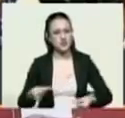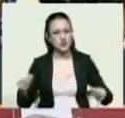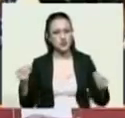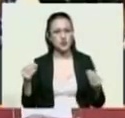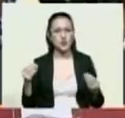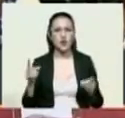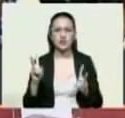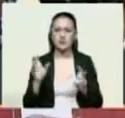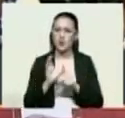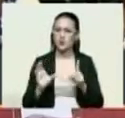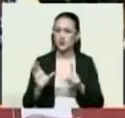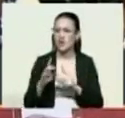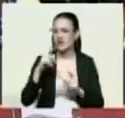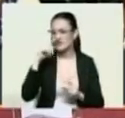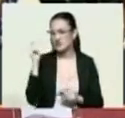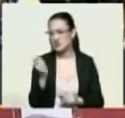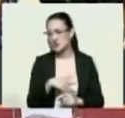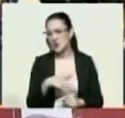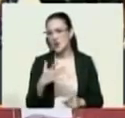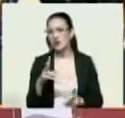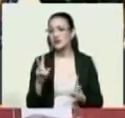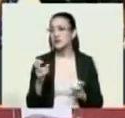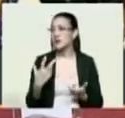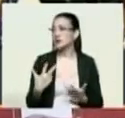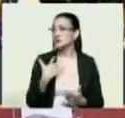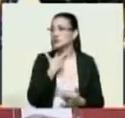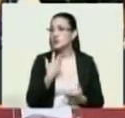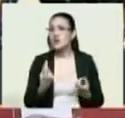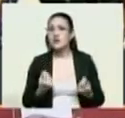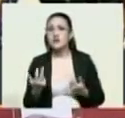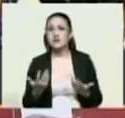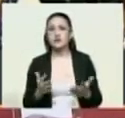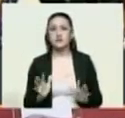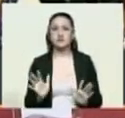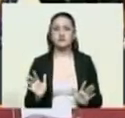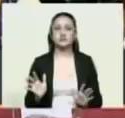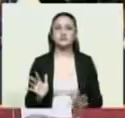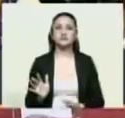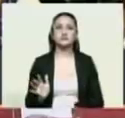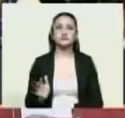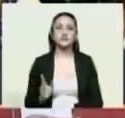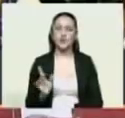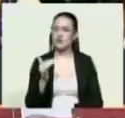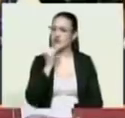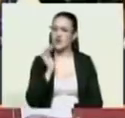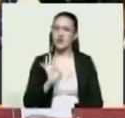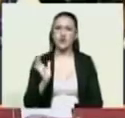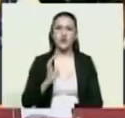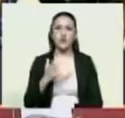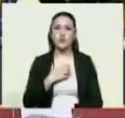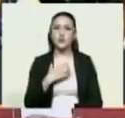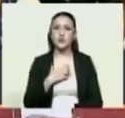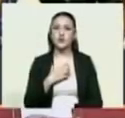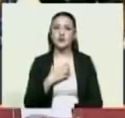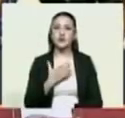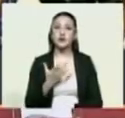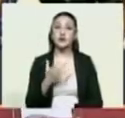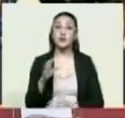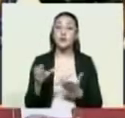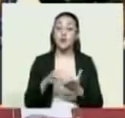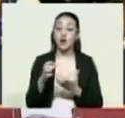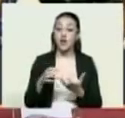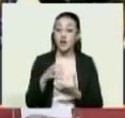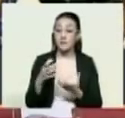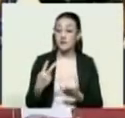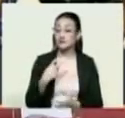de la cultura porque los problemas materiales son este o este. Y están muy equivocados. Cuando los problemas